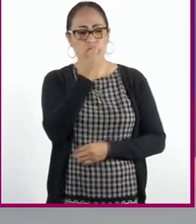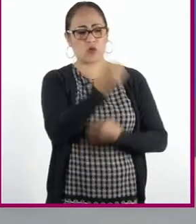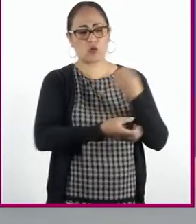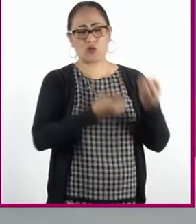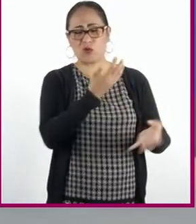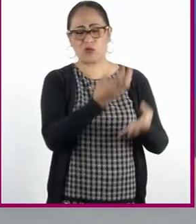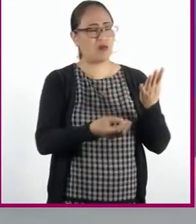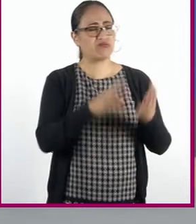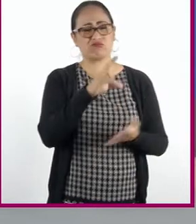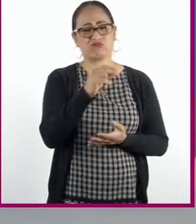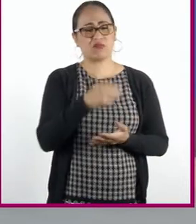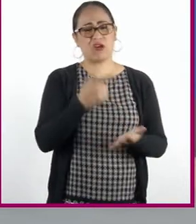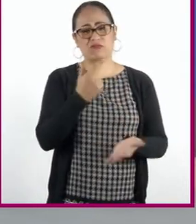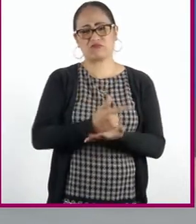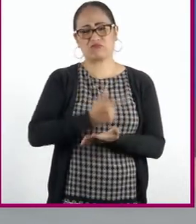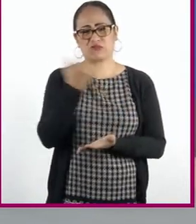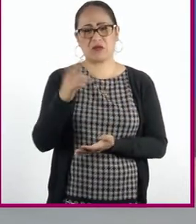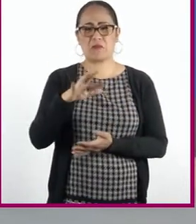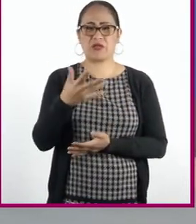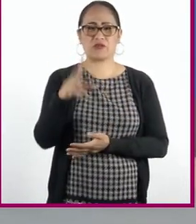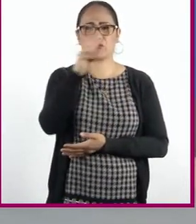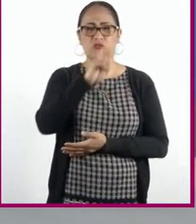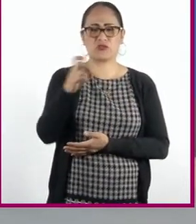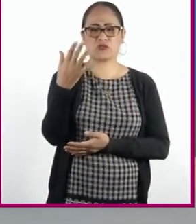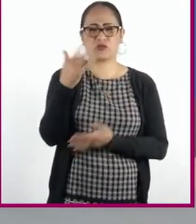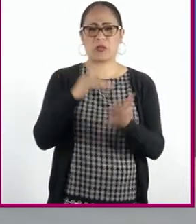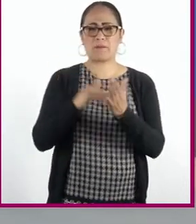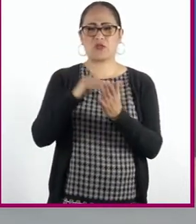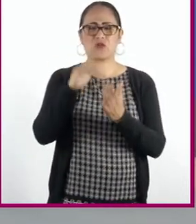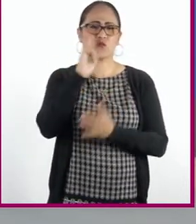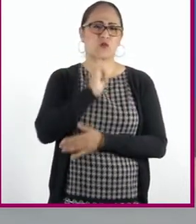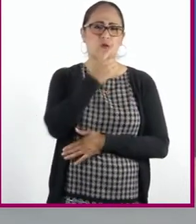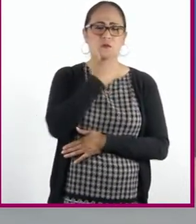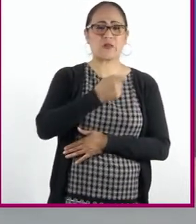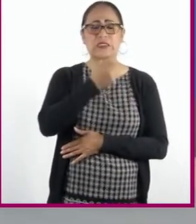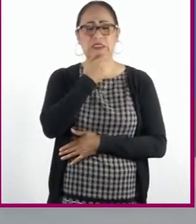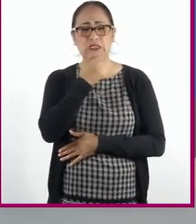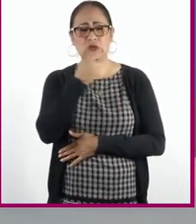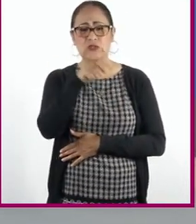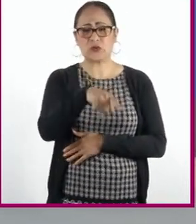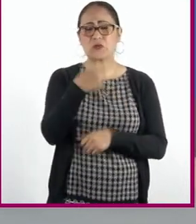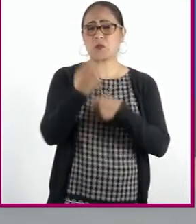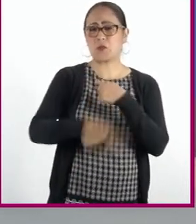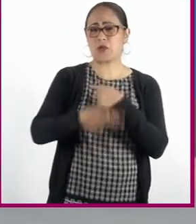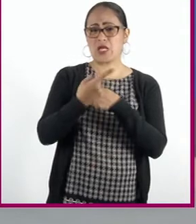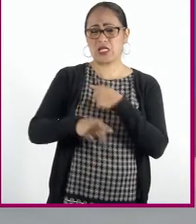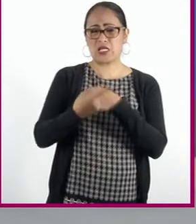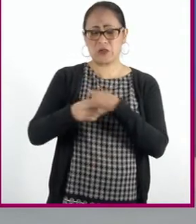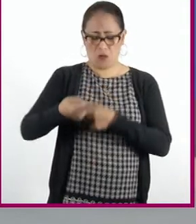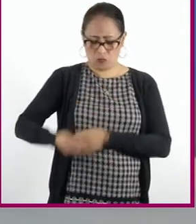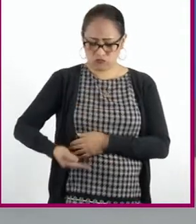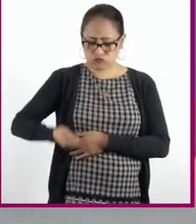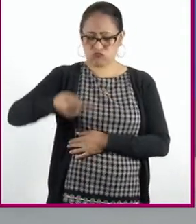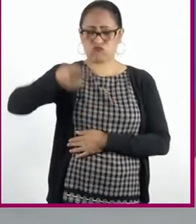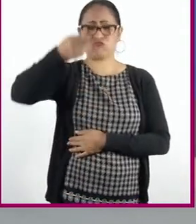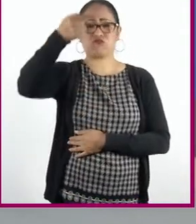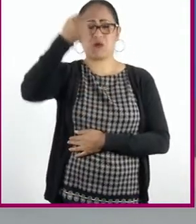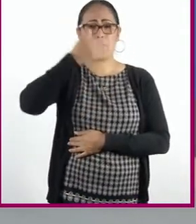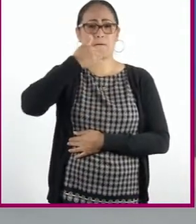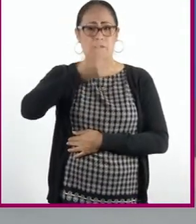mundo, cerca de 250 millones de niñas y niños están en riesgo de no alcanzar su óptimo desarrollo debido